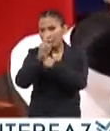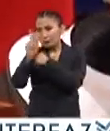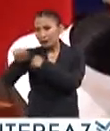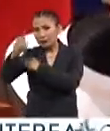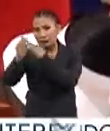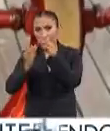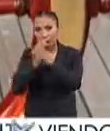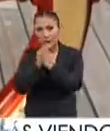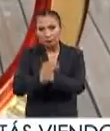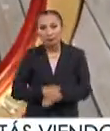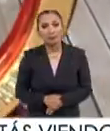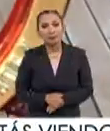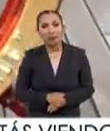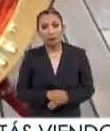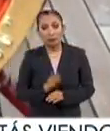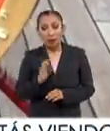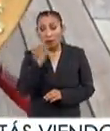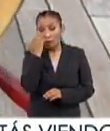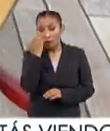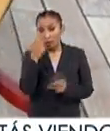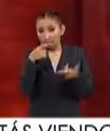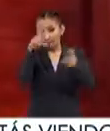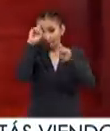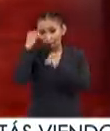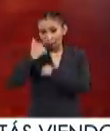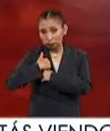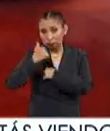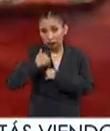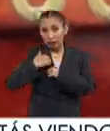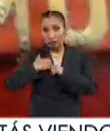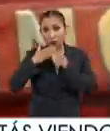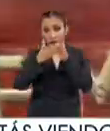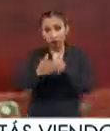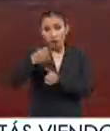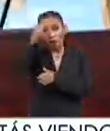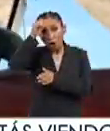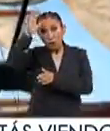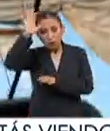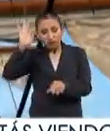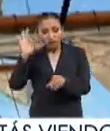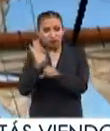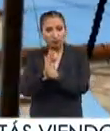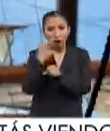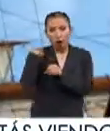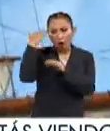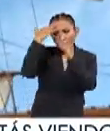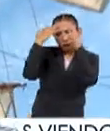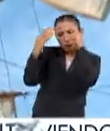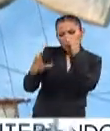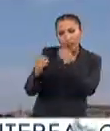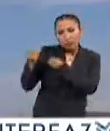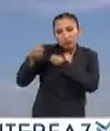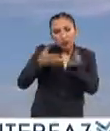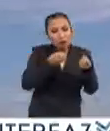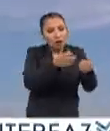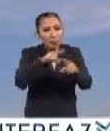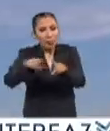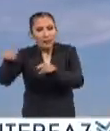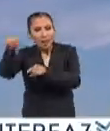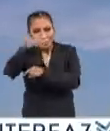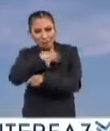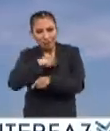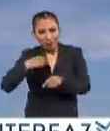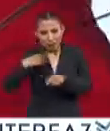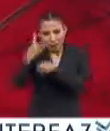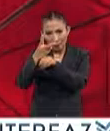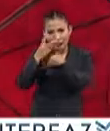países del mundo. La heroica Escuela Naval Militar con el buque Cuauhtémoc se fortaleció con los conocimientos aportados por diferentes